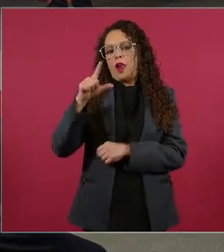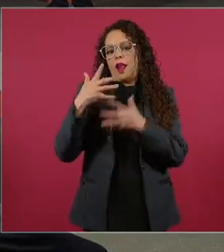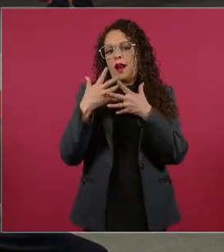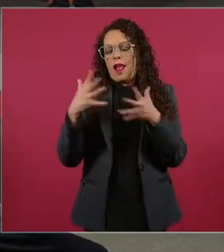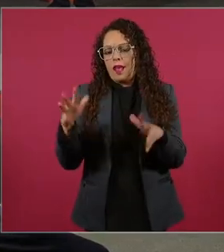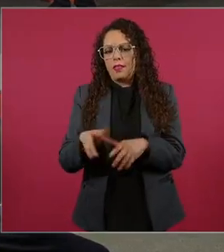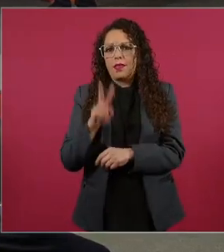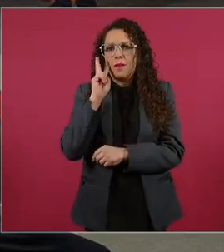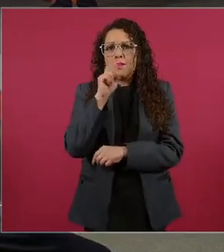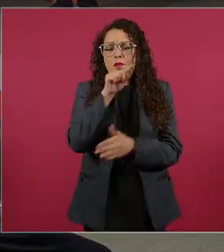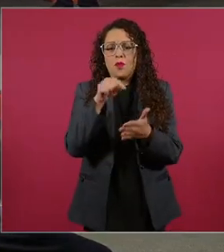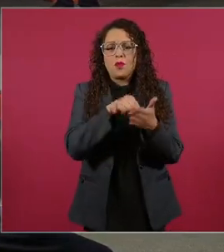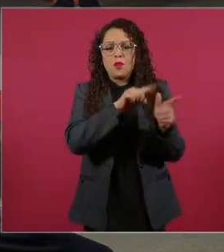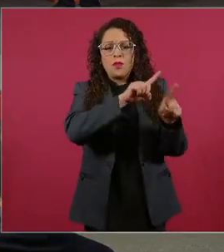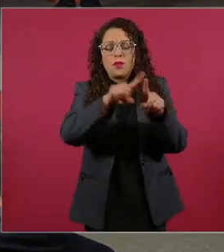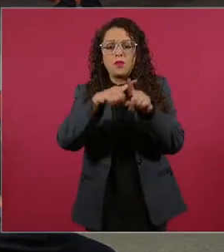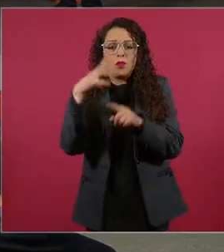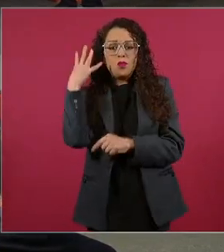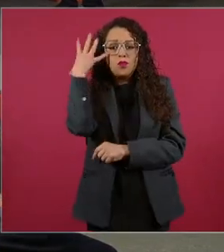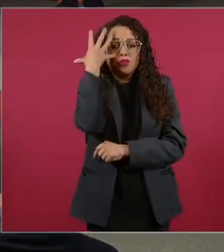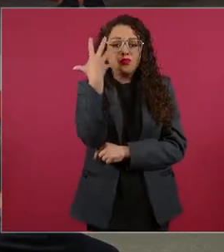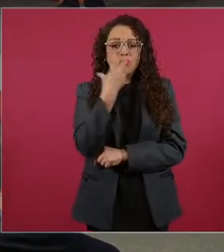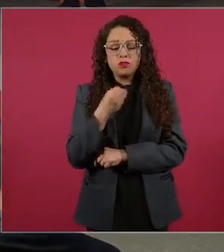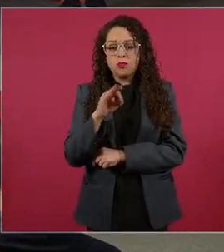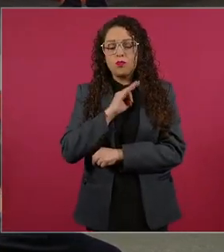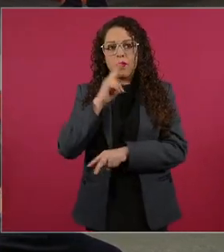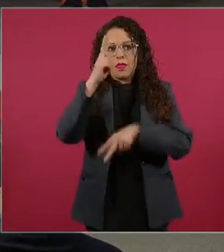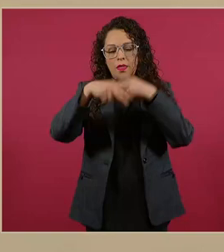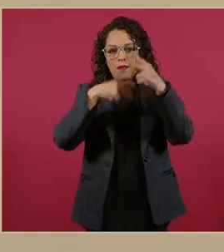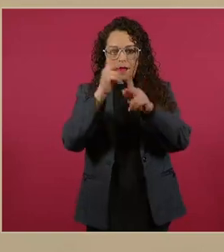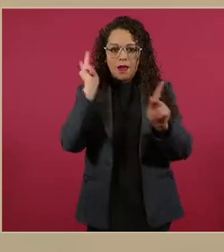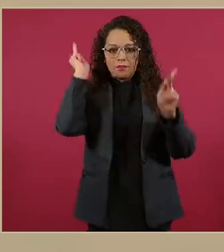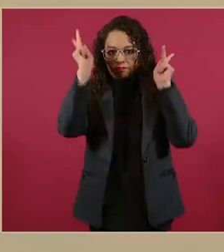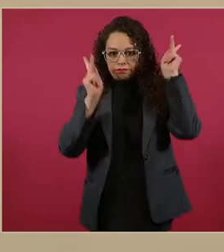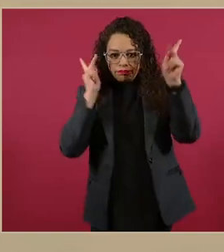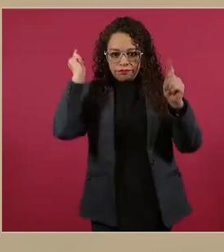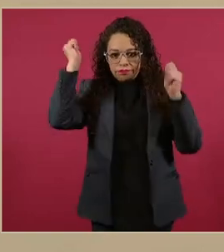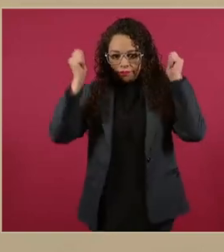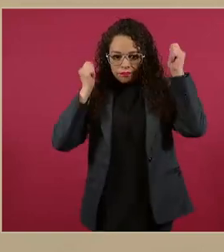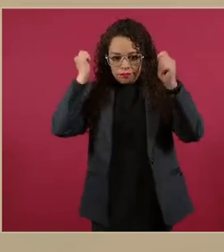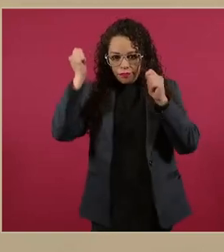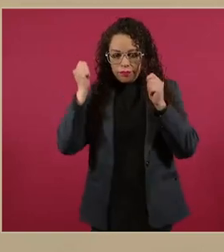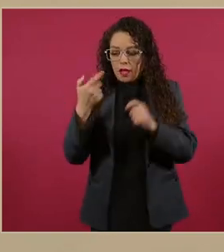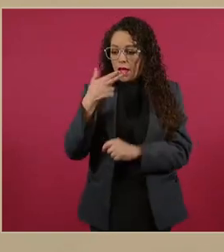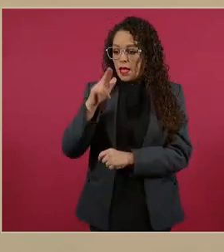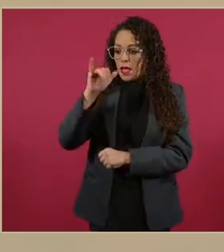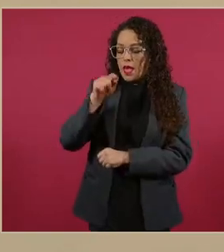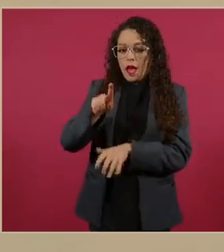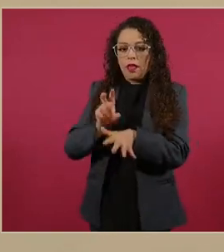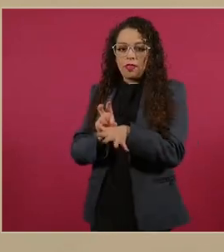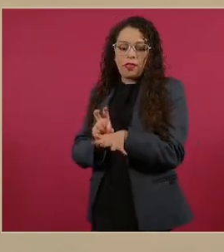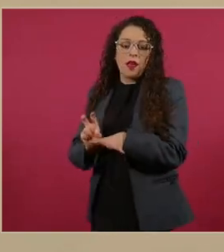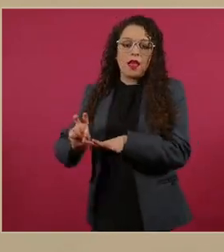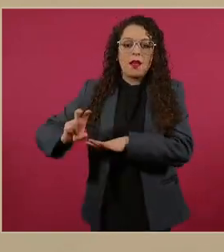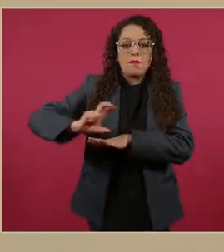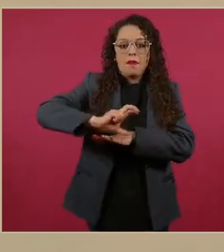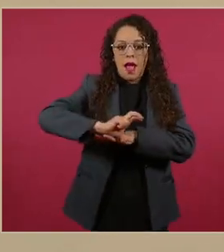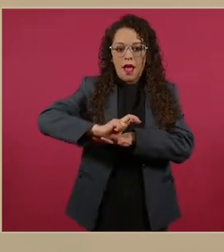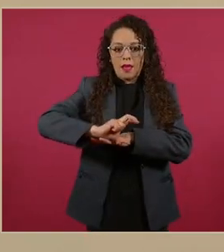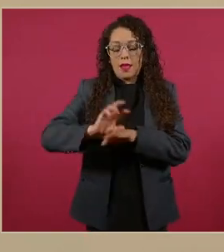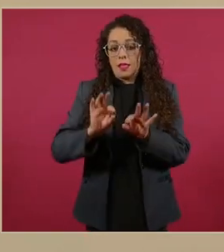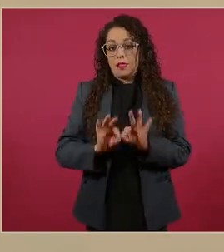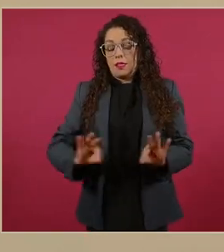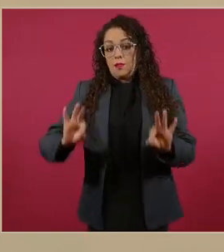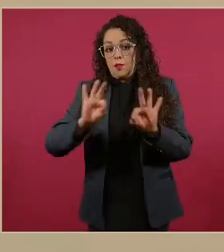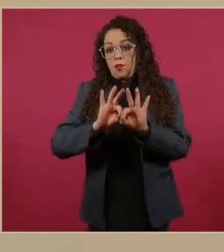que se pueden visitar. Tenemos la gran guía del Tren Maya, que es un instrumento muy, muy importante para los turistas que